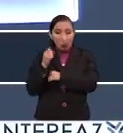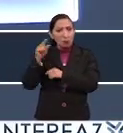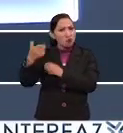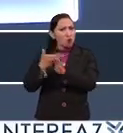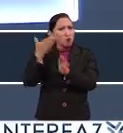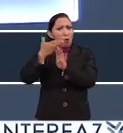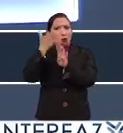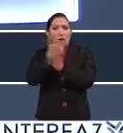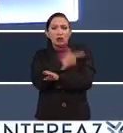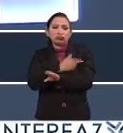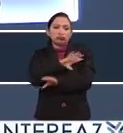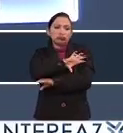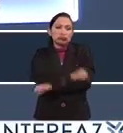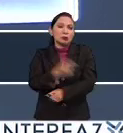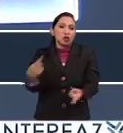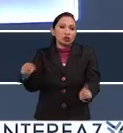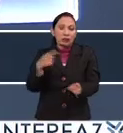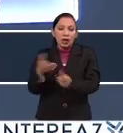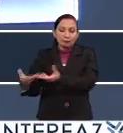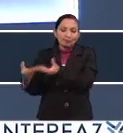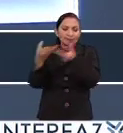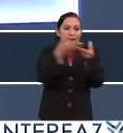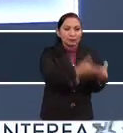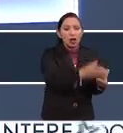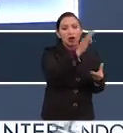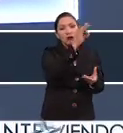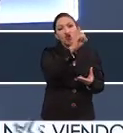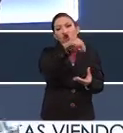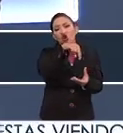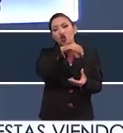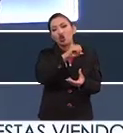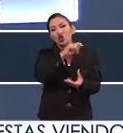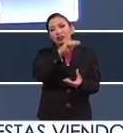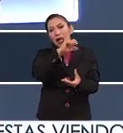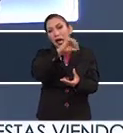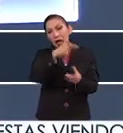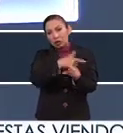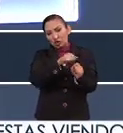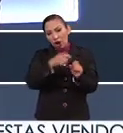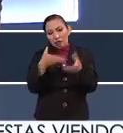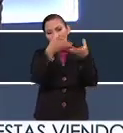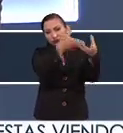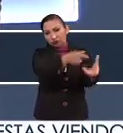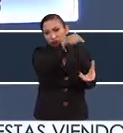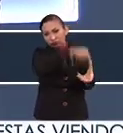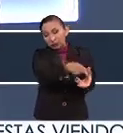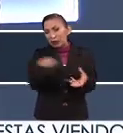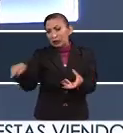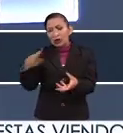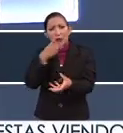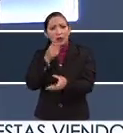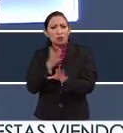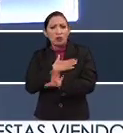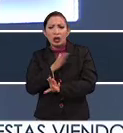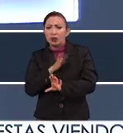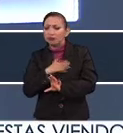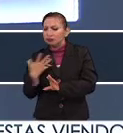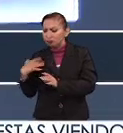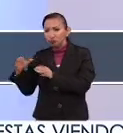un gran melómano, pues pasen a manos de la Fonoteca Nacional. Entonces fue un hombre que realmente fue muy